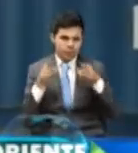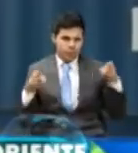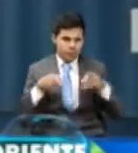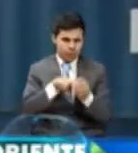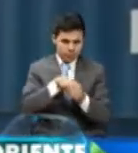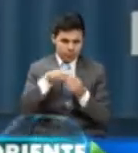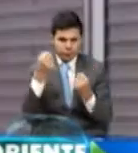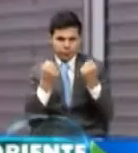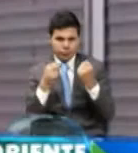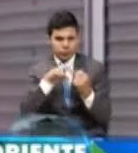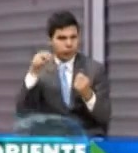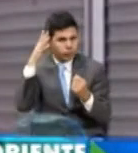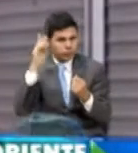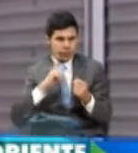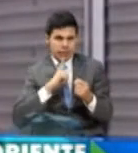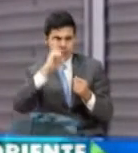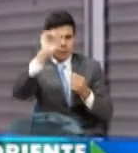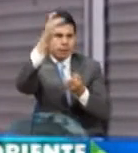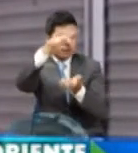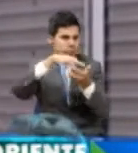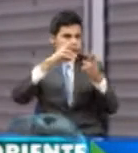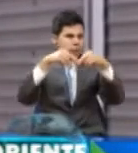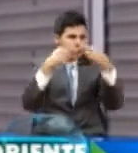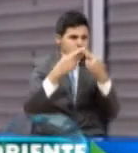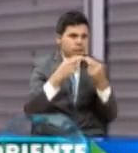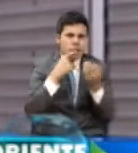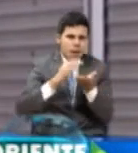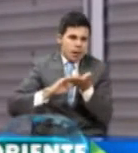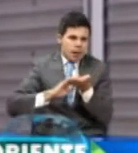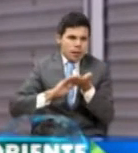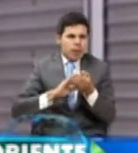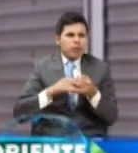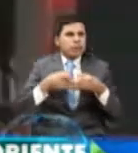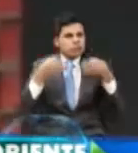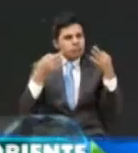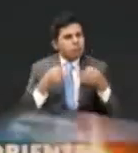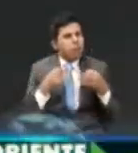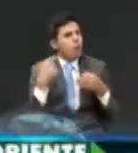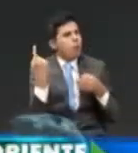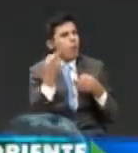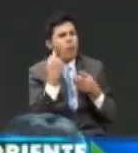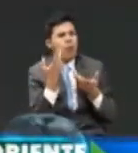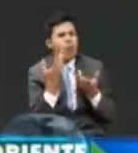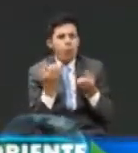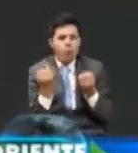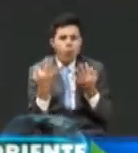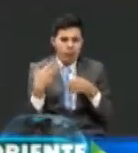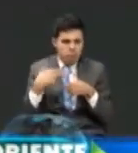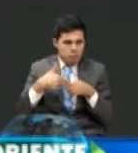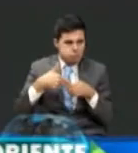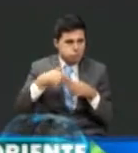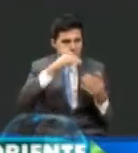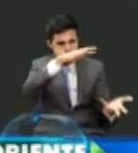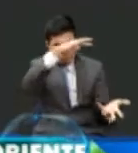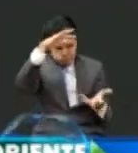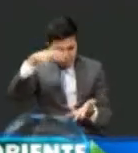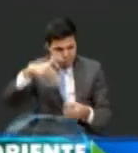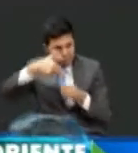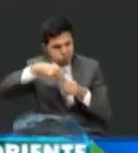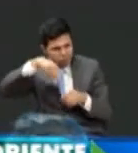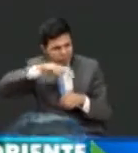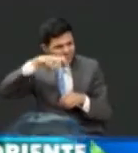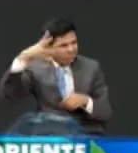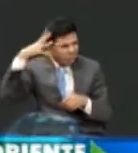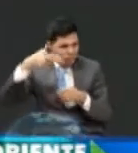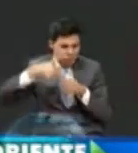del norte de Santander para definir dos cosas. El primero, cuál sería el cupo de combustible para ellos en esta región del país, y de